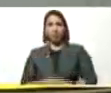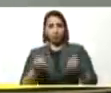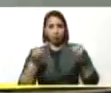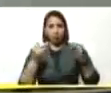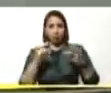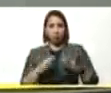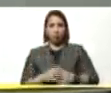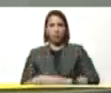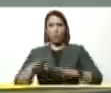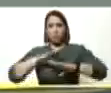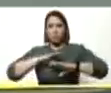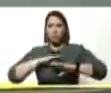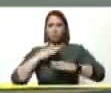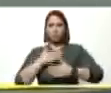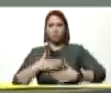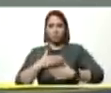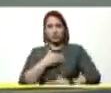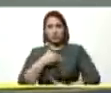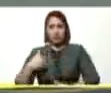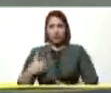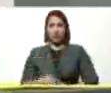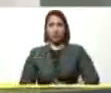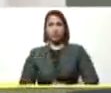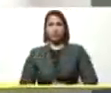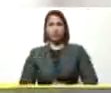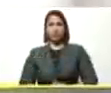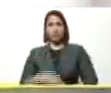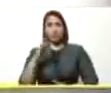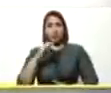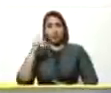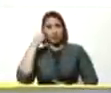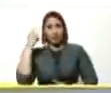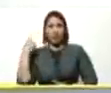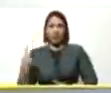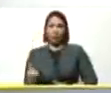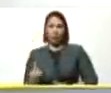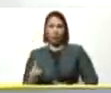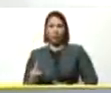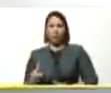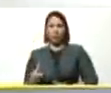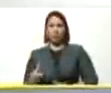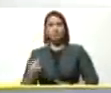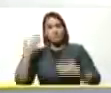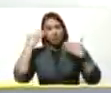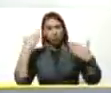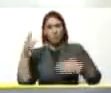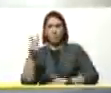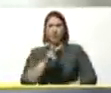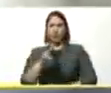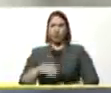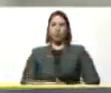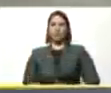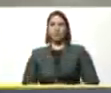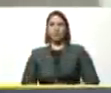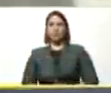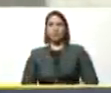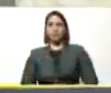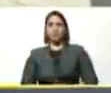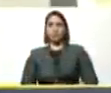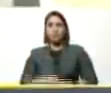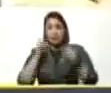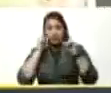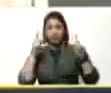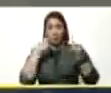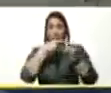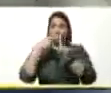de beneficiarios, y quisiera que Carolis y el alcalde dieran un saludo a Venezuela, sobre todo por el impacto positivo